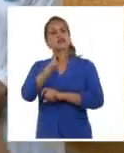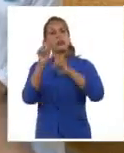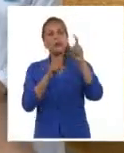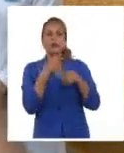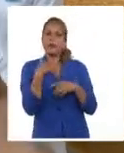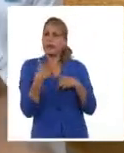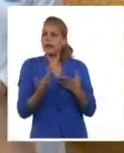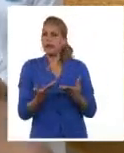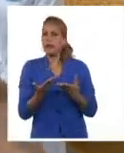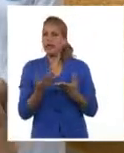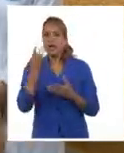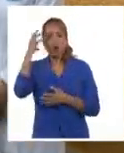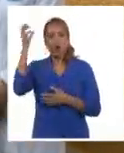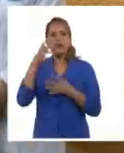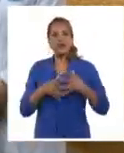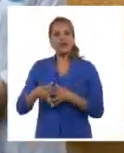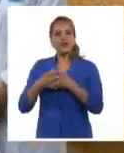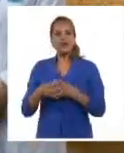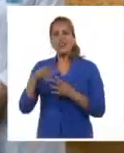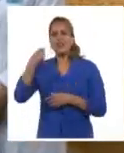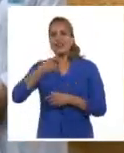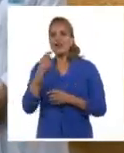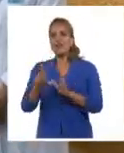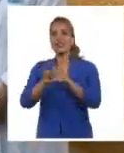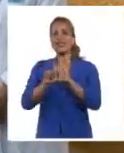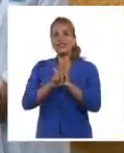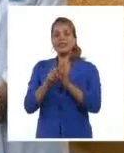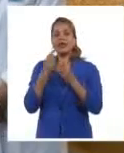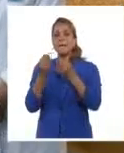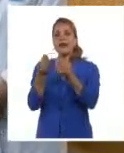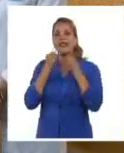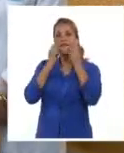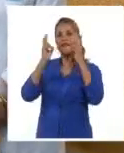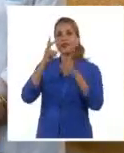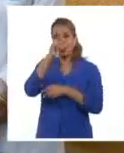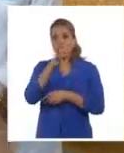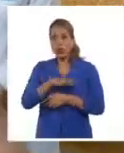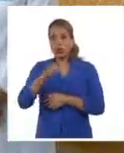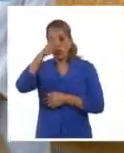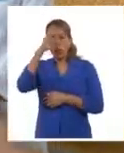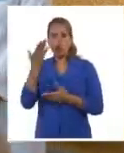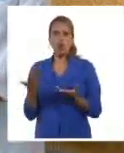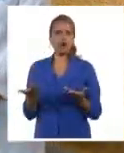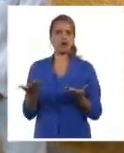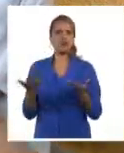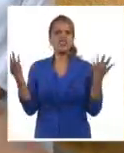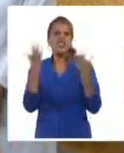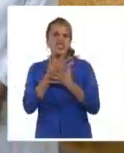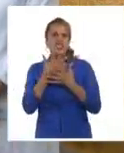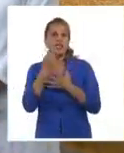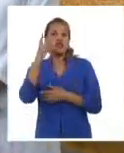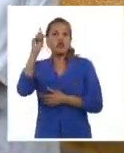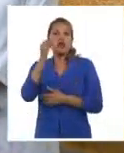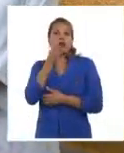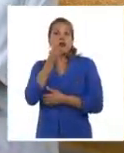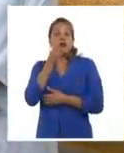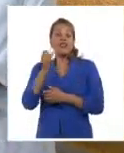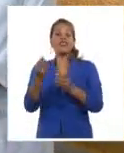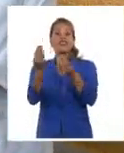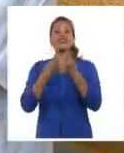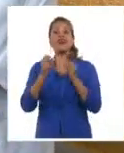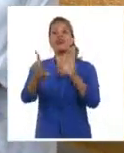acá, el gobierno de Estados Unidos tiene que dar licencia para la vida de niños cubanos. ¿Quién? ¿Es quién? Dios es el único que da licencia